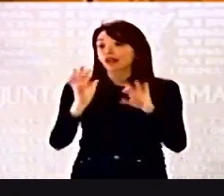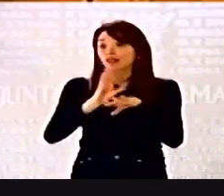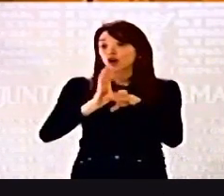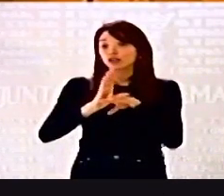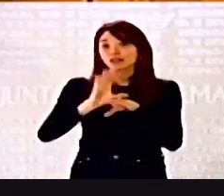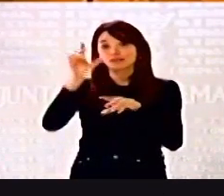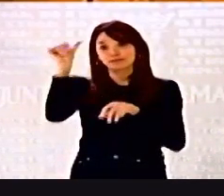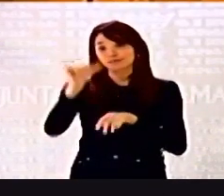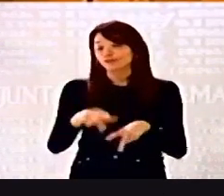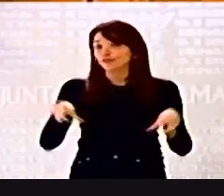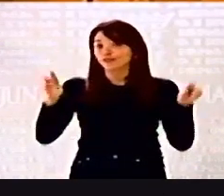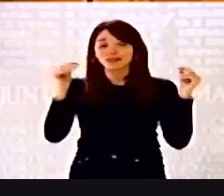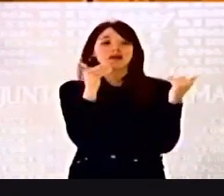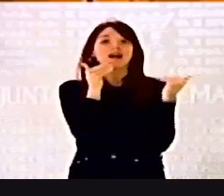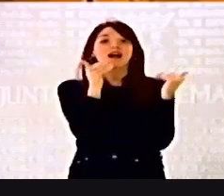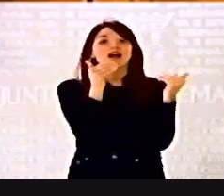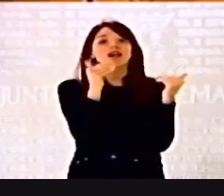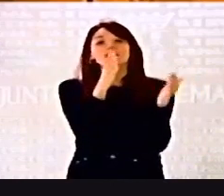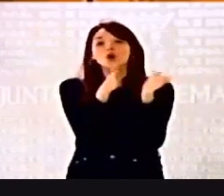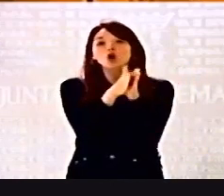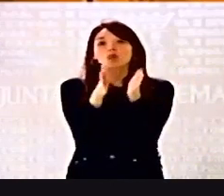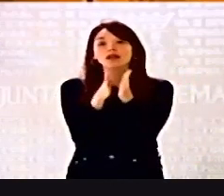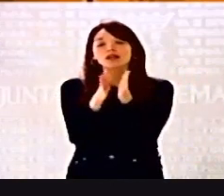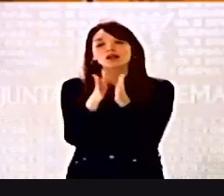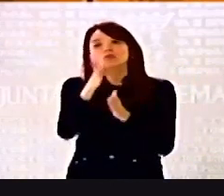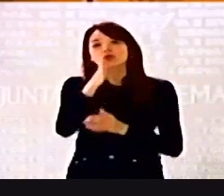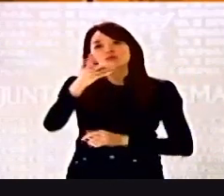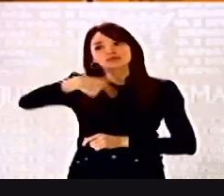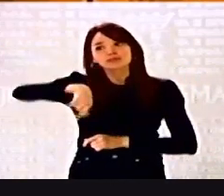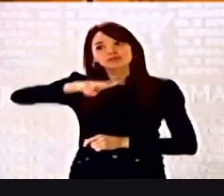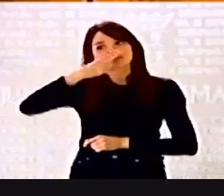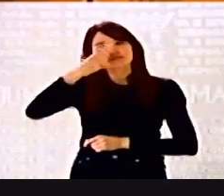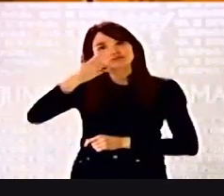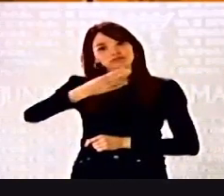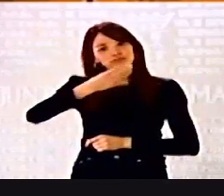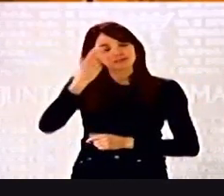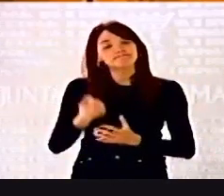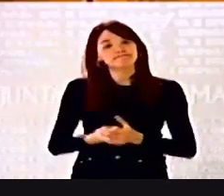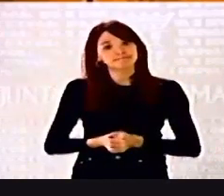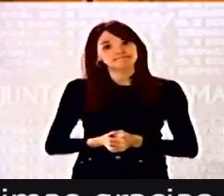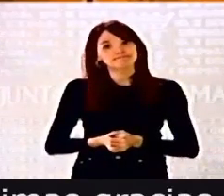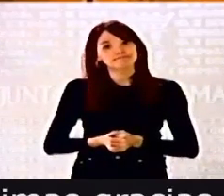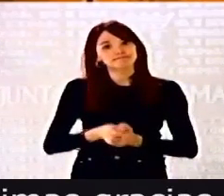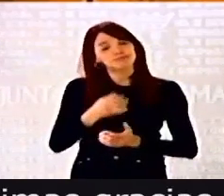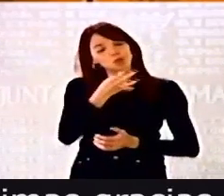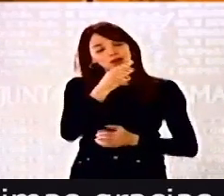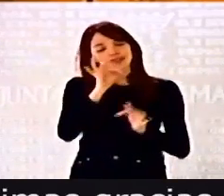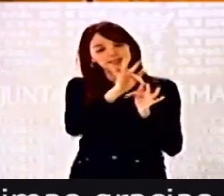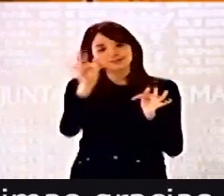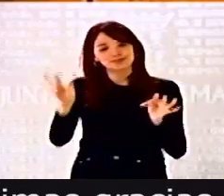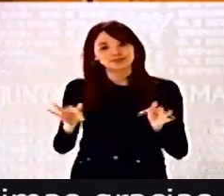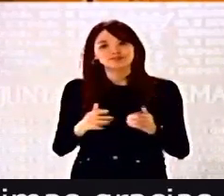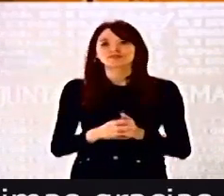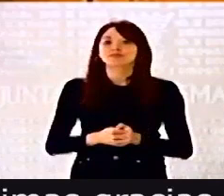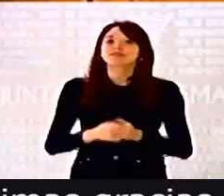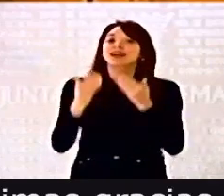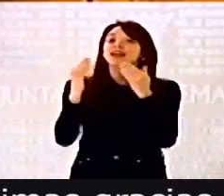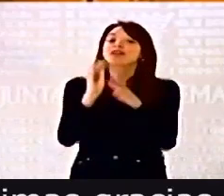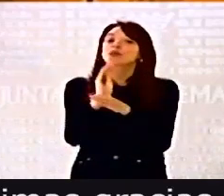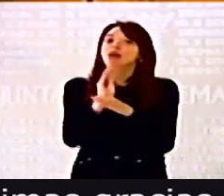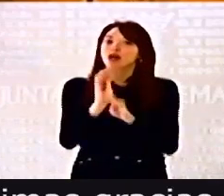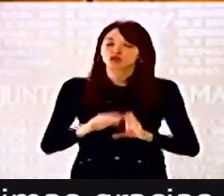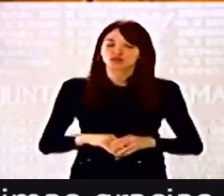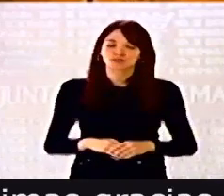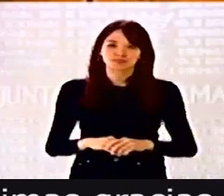todo. Muchísimas gracias, compañeros, también por vuestro interés y buena tarde. Muchas gracias, cuidaros.